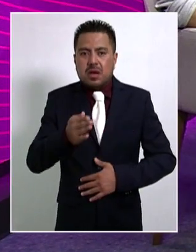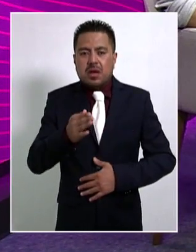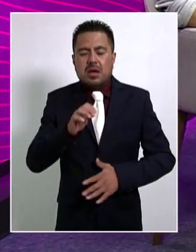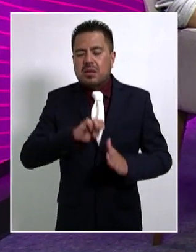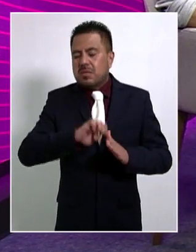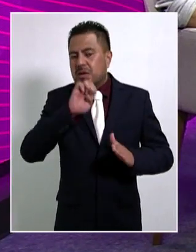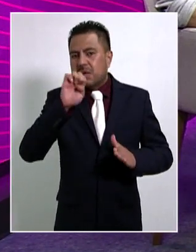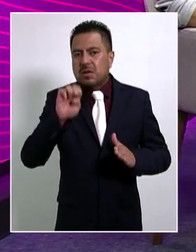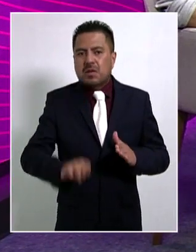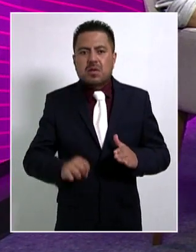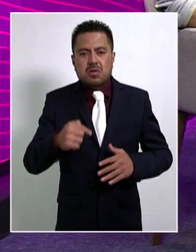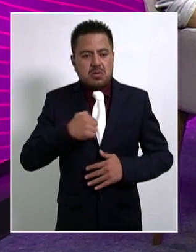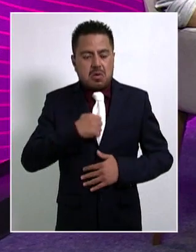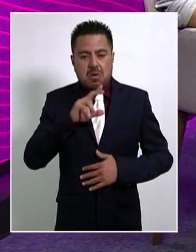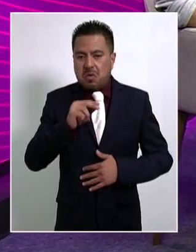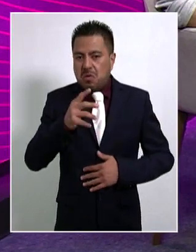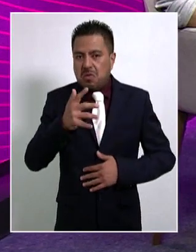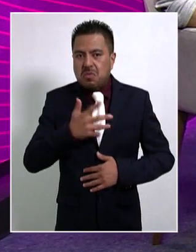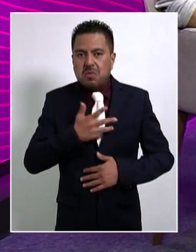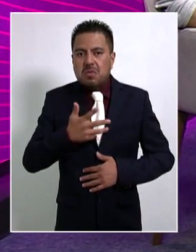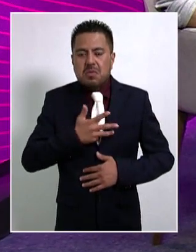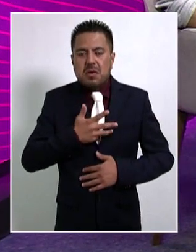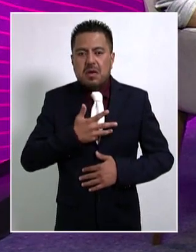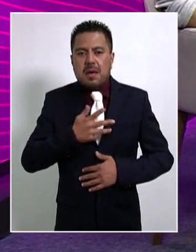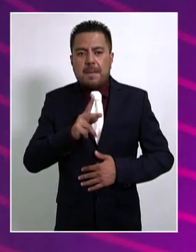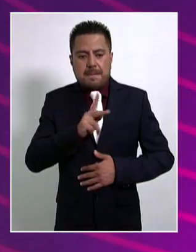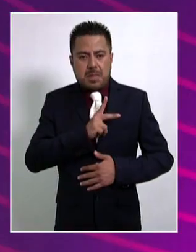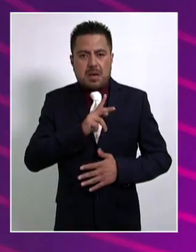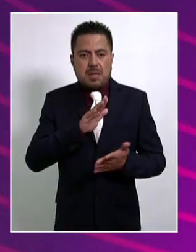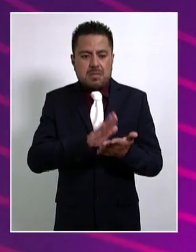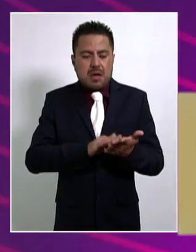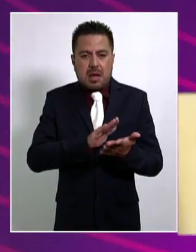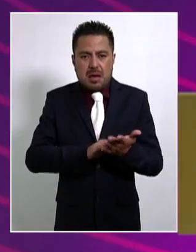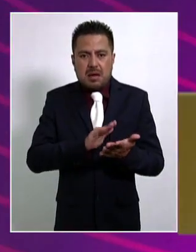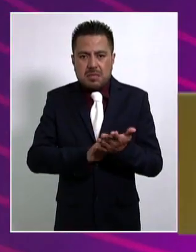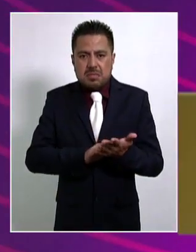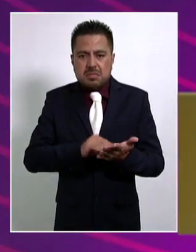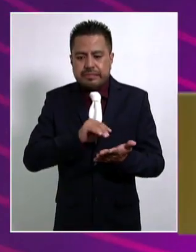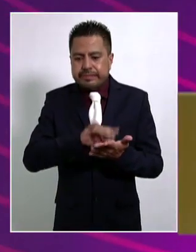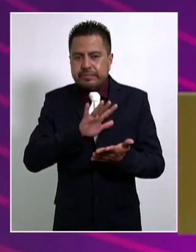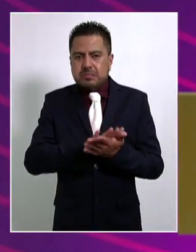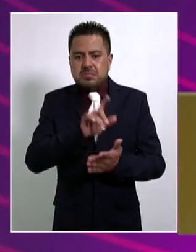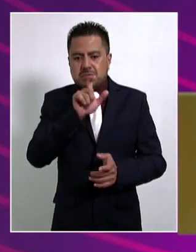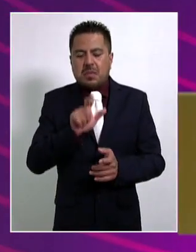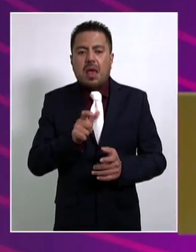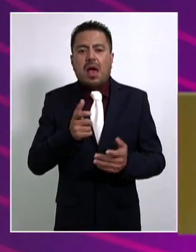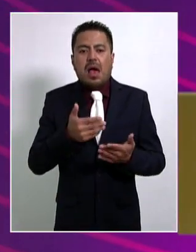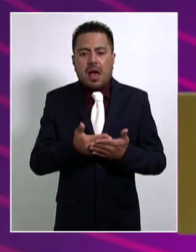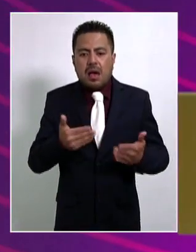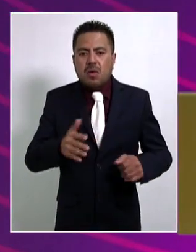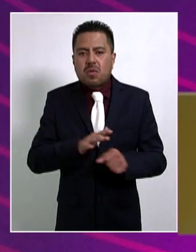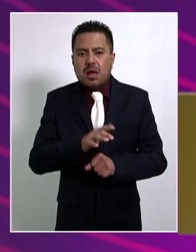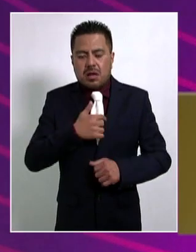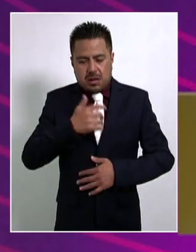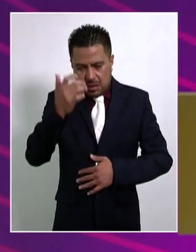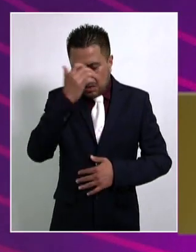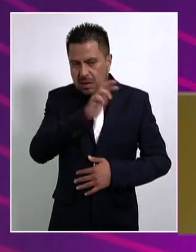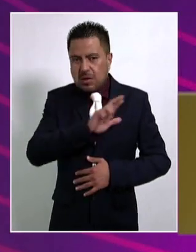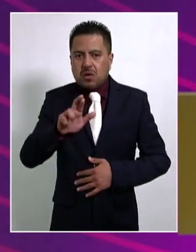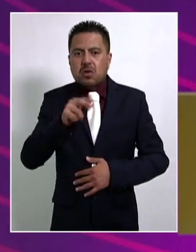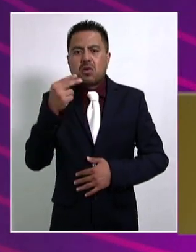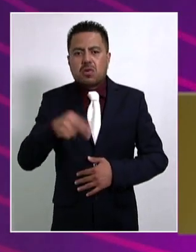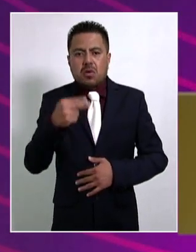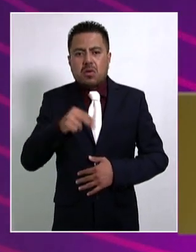por ejemplo yo no tuviera mi documentación con la identidad con la cual yo me reconozco, con el